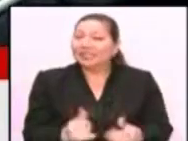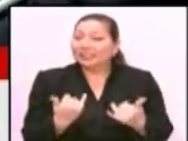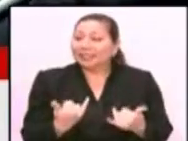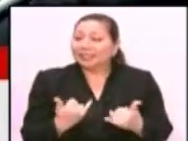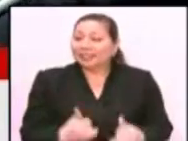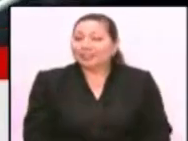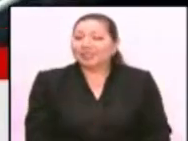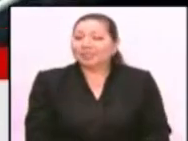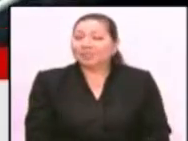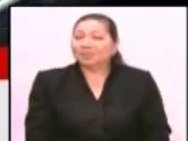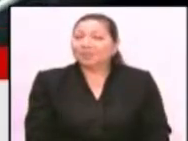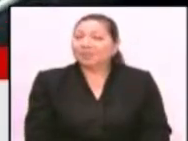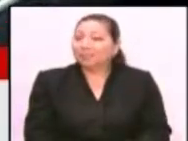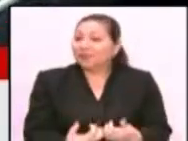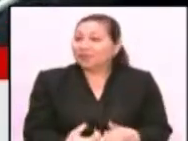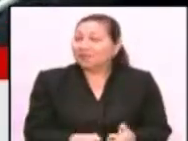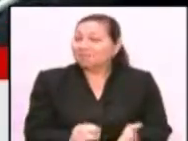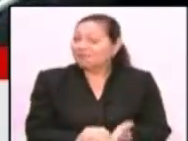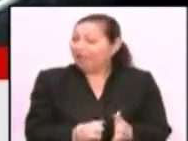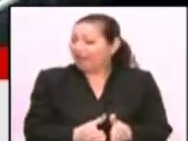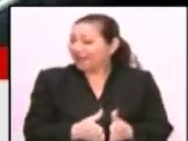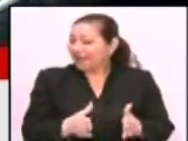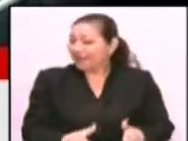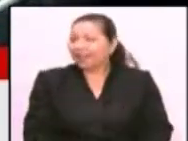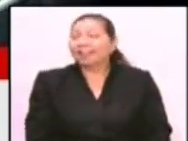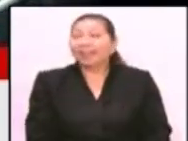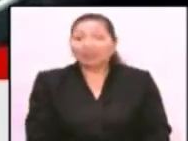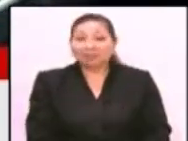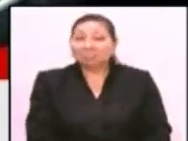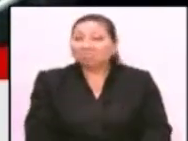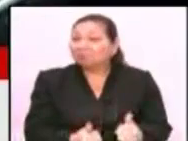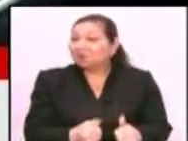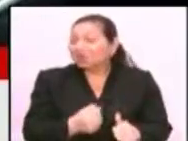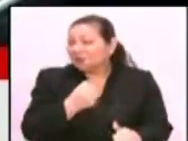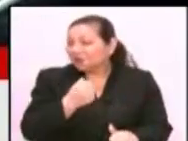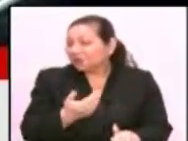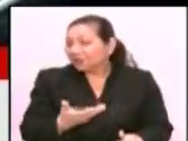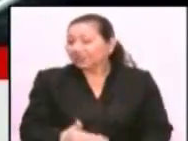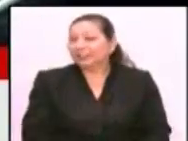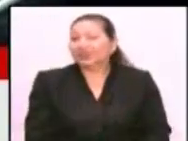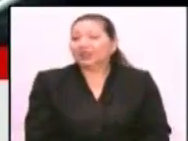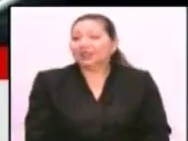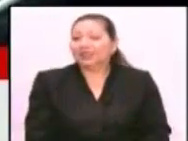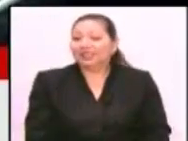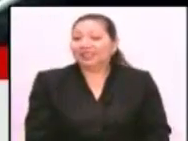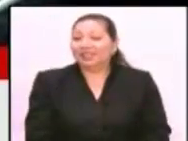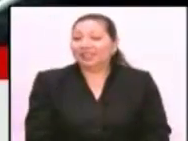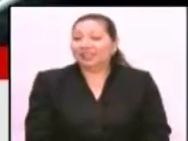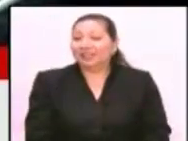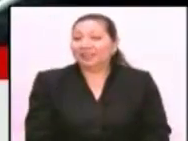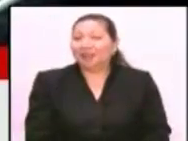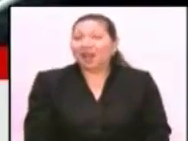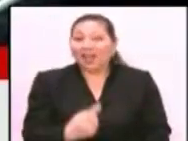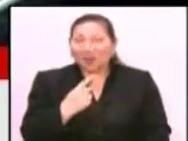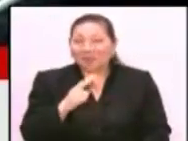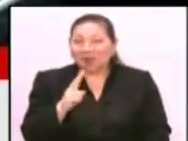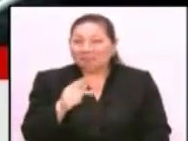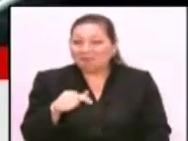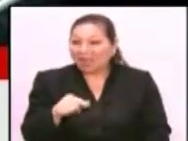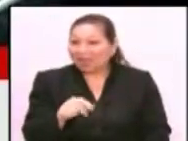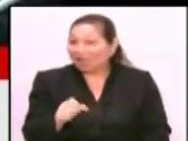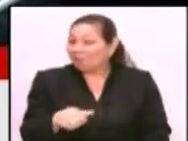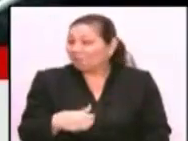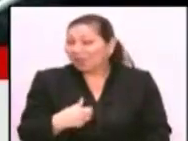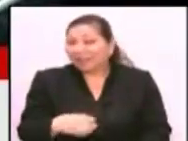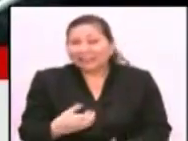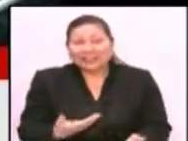eso un emprendimiento grande, eso es una buena noticia. Y el señor Vázquez está haciendo lo